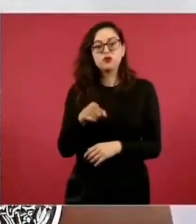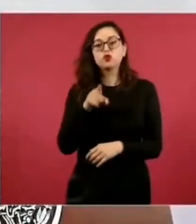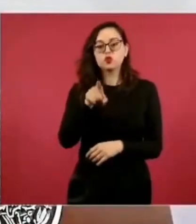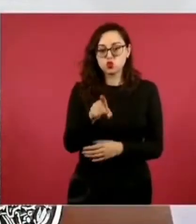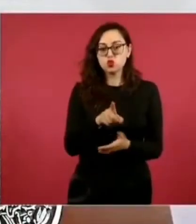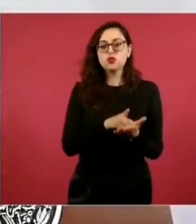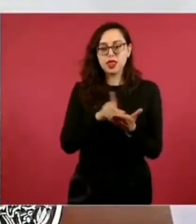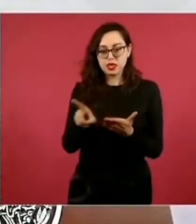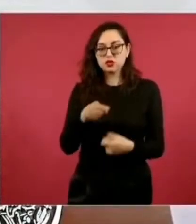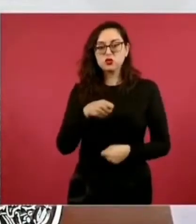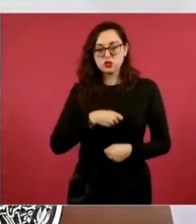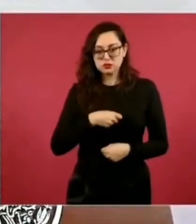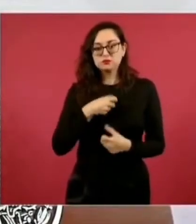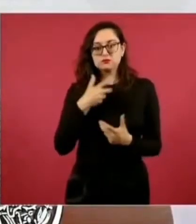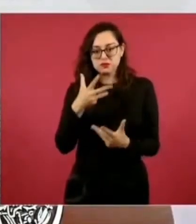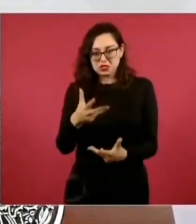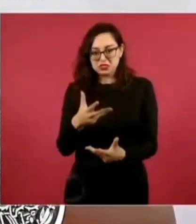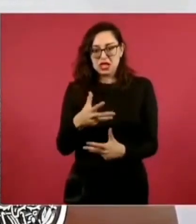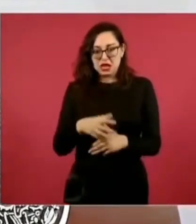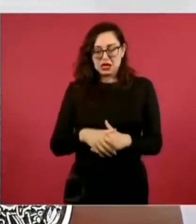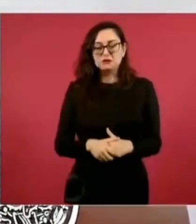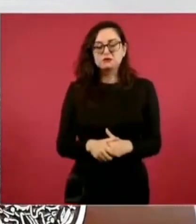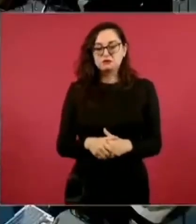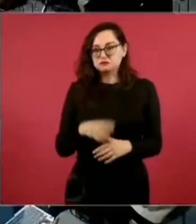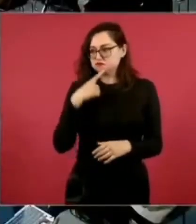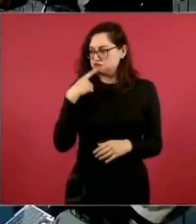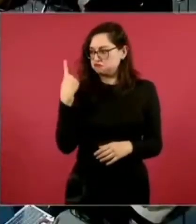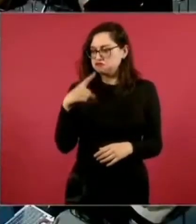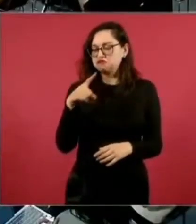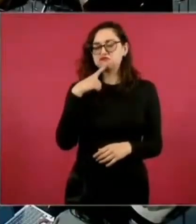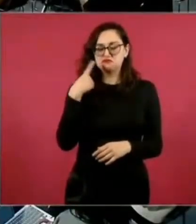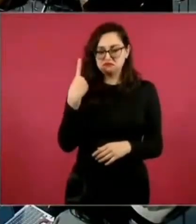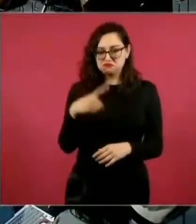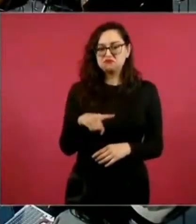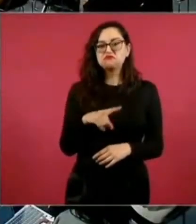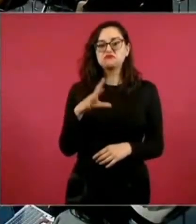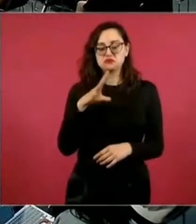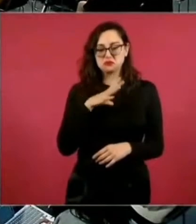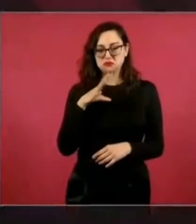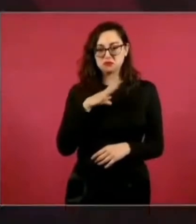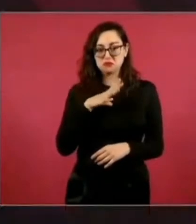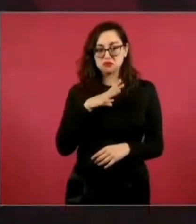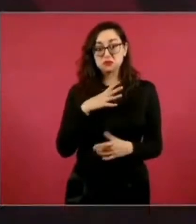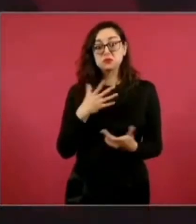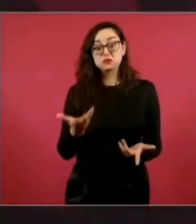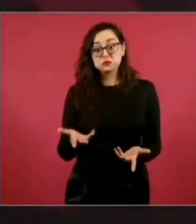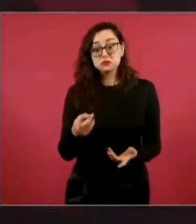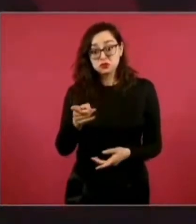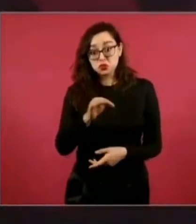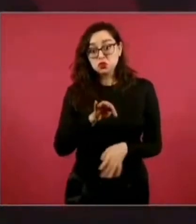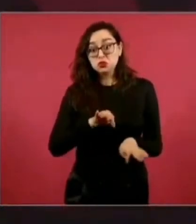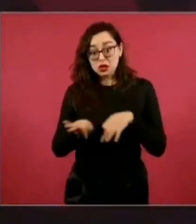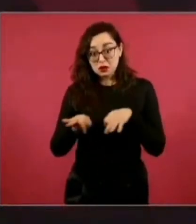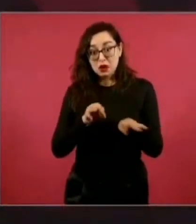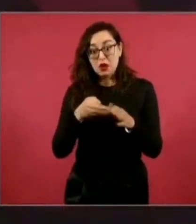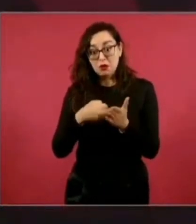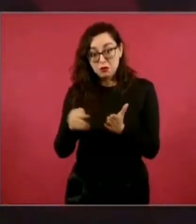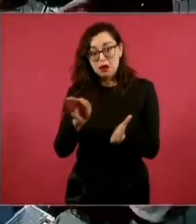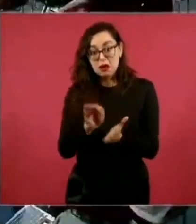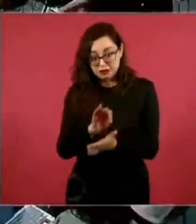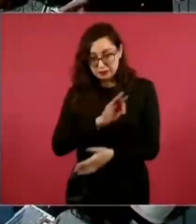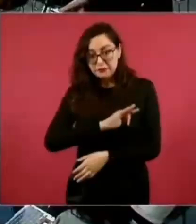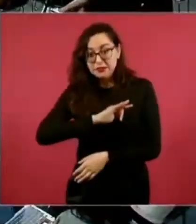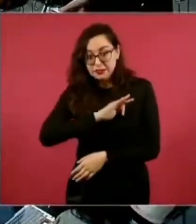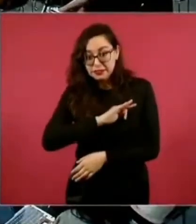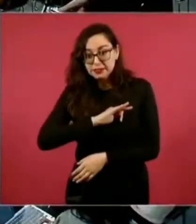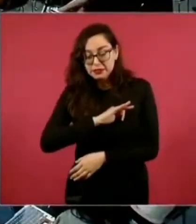derecho de denunciar. Y felicidades también por eso, ¿sí?